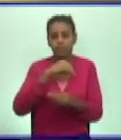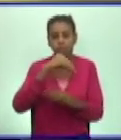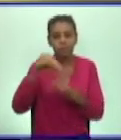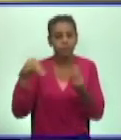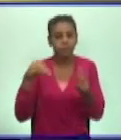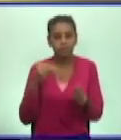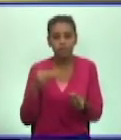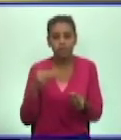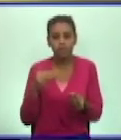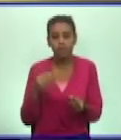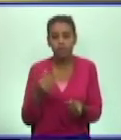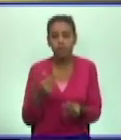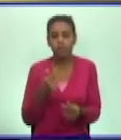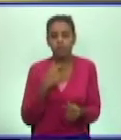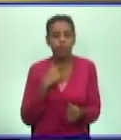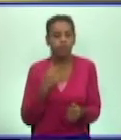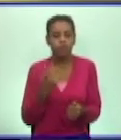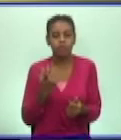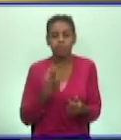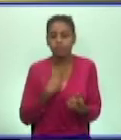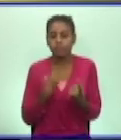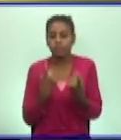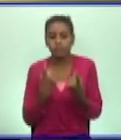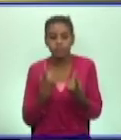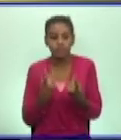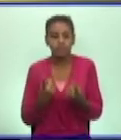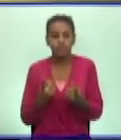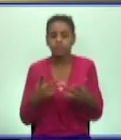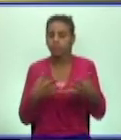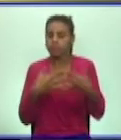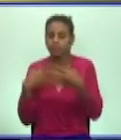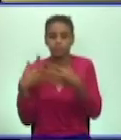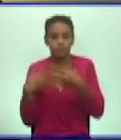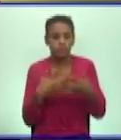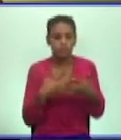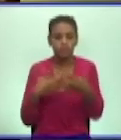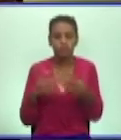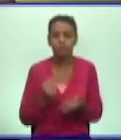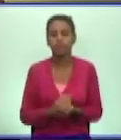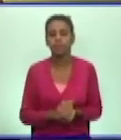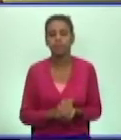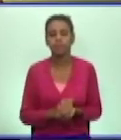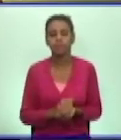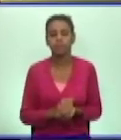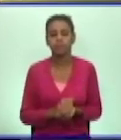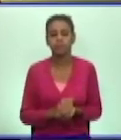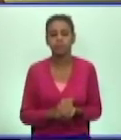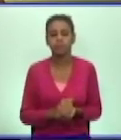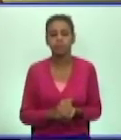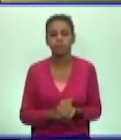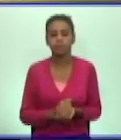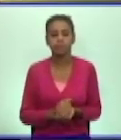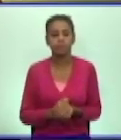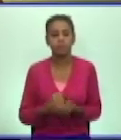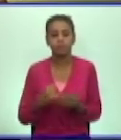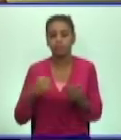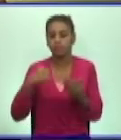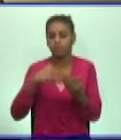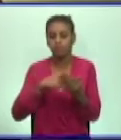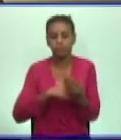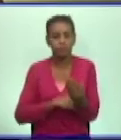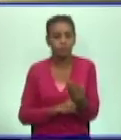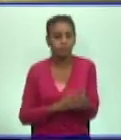en eternos deudores de ese imperialismo norteamericano. Por tanto, se fue consolidando de una manera muy